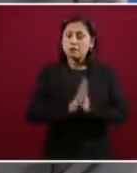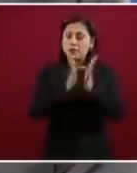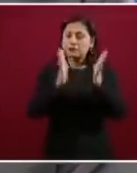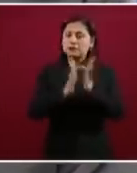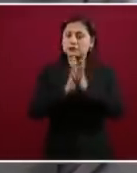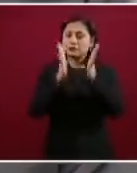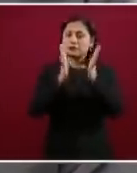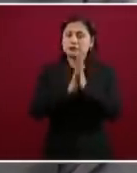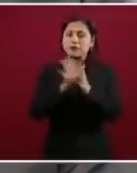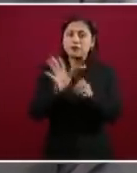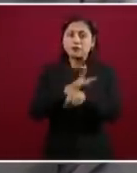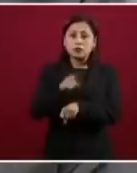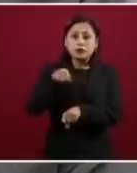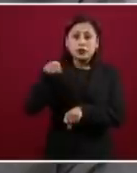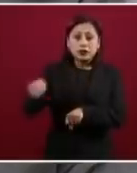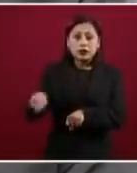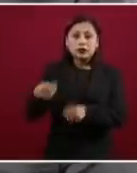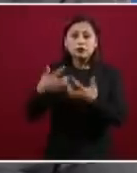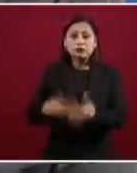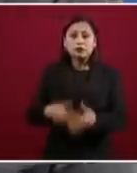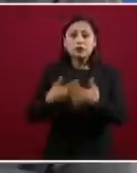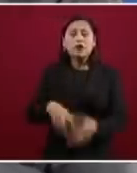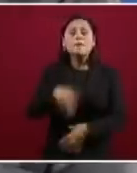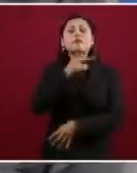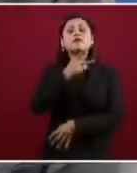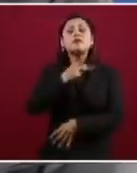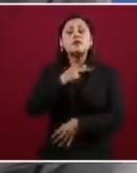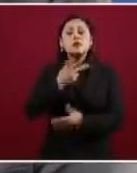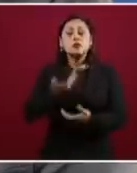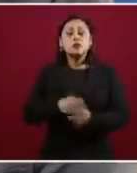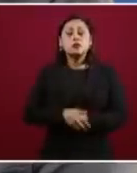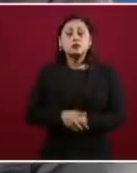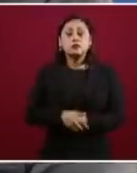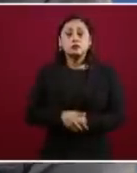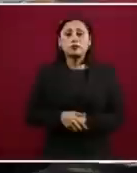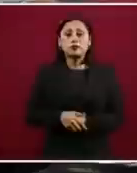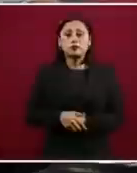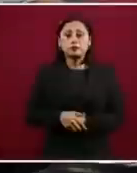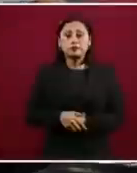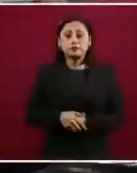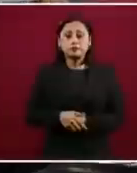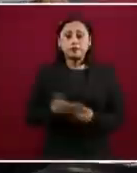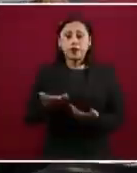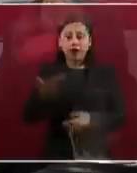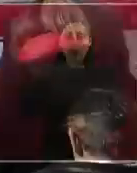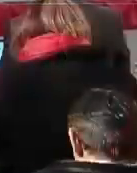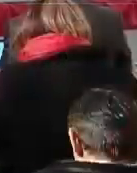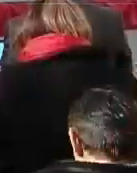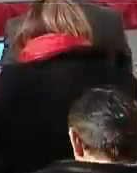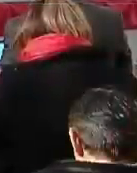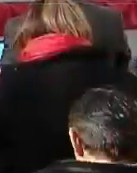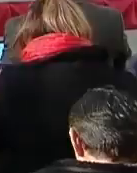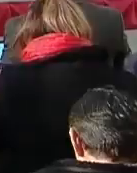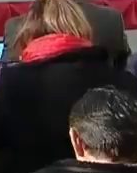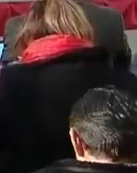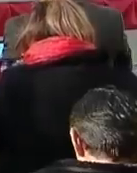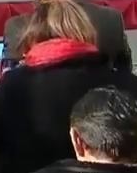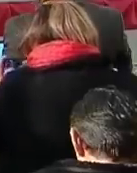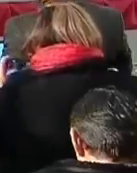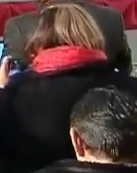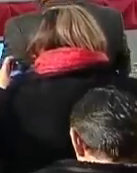ser productores de petróleo. En el tiempo en que el 40% del presupuesto